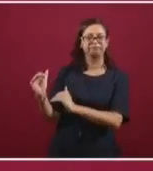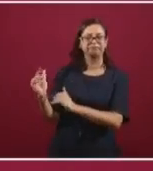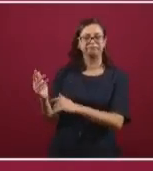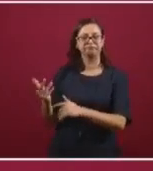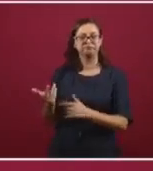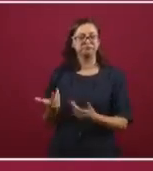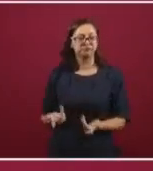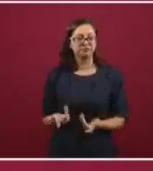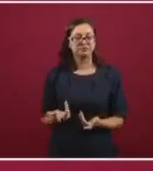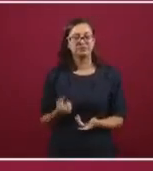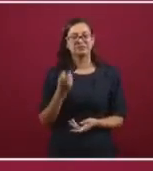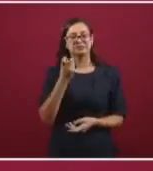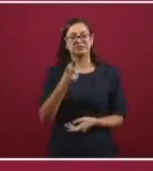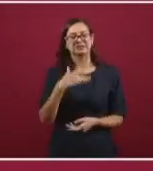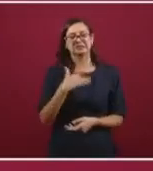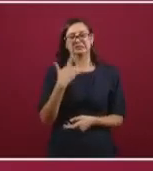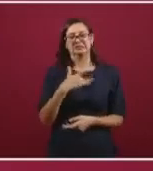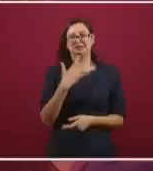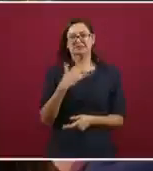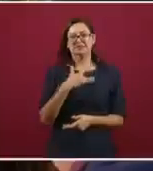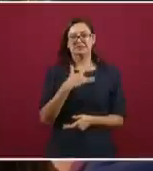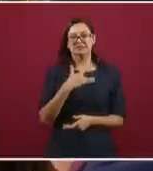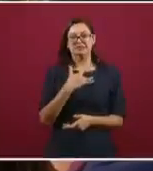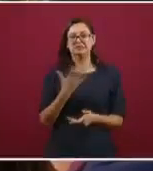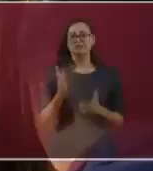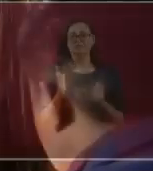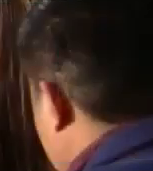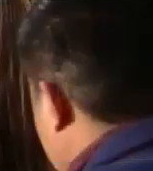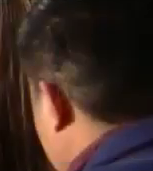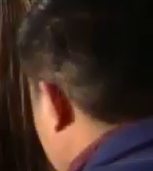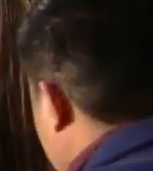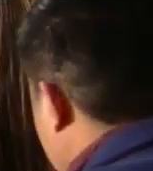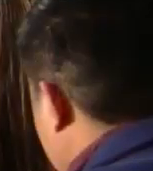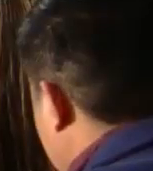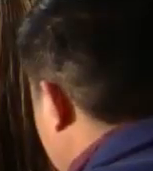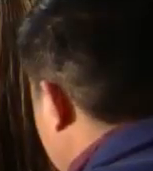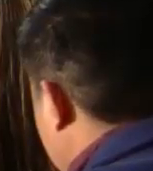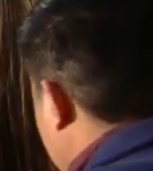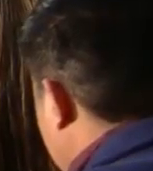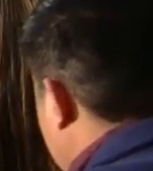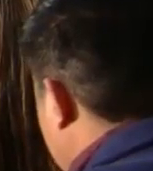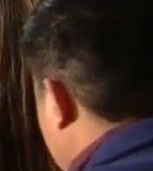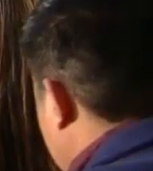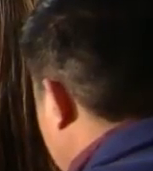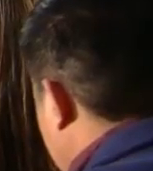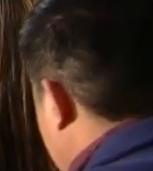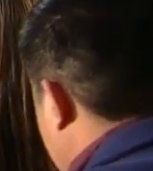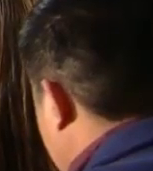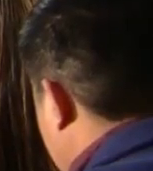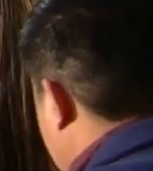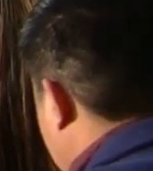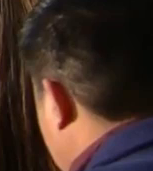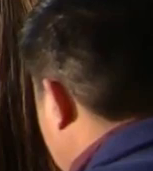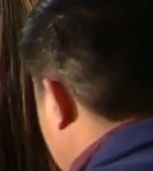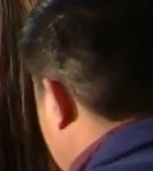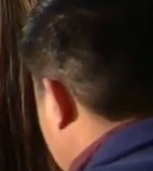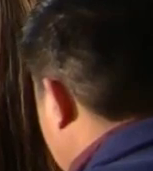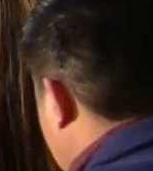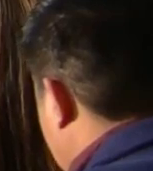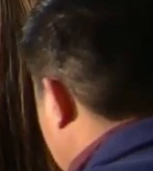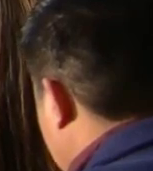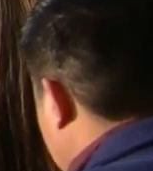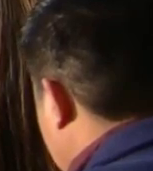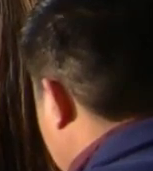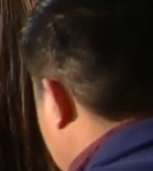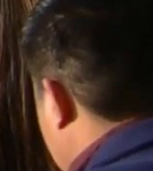Por eso celebro que se haya llevado a cabo la reforma constitucional para la creación de la